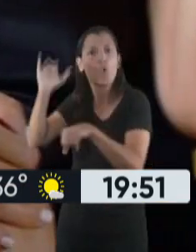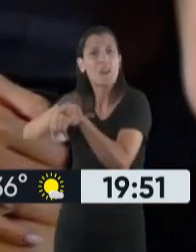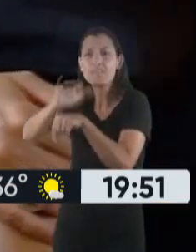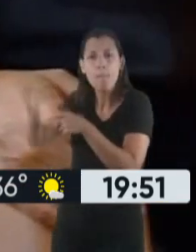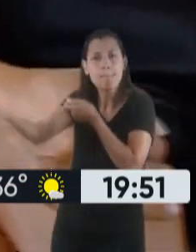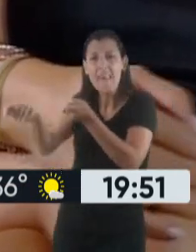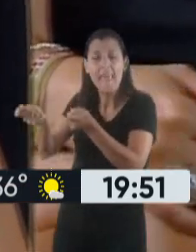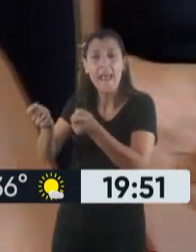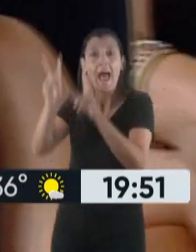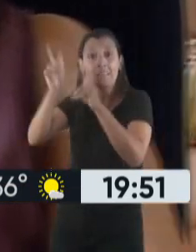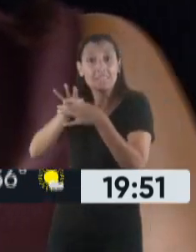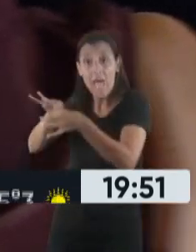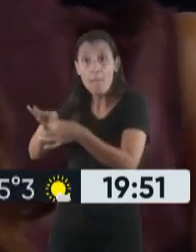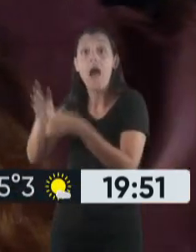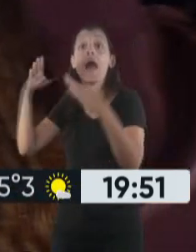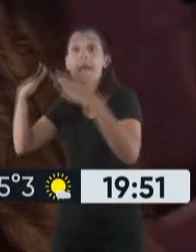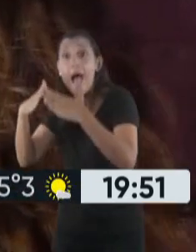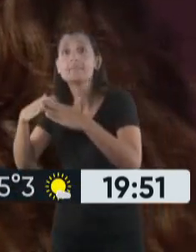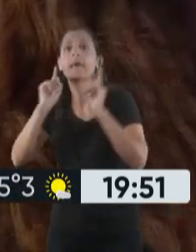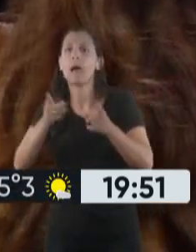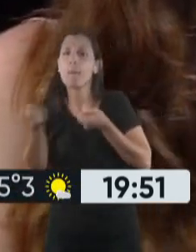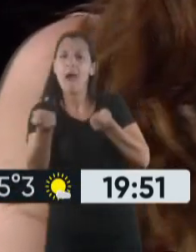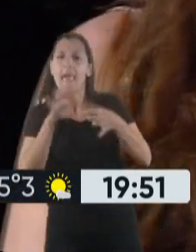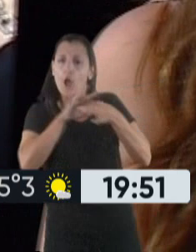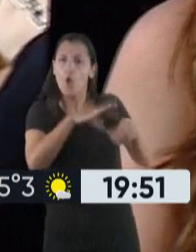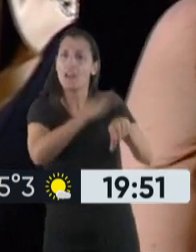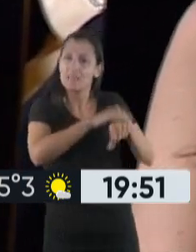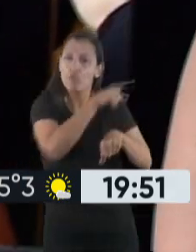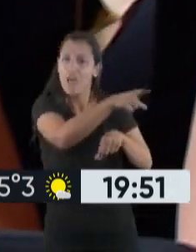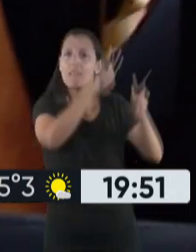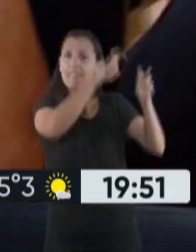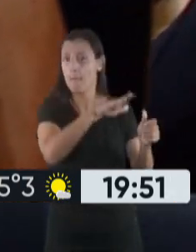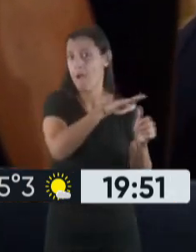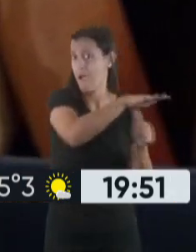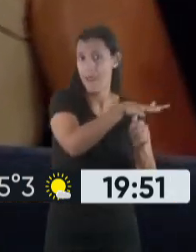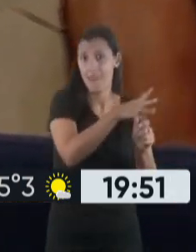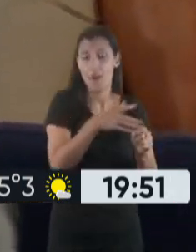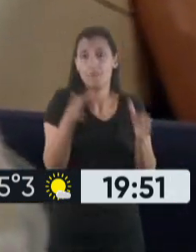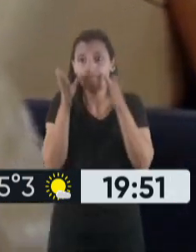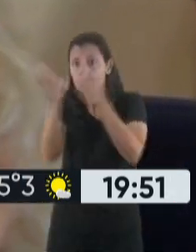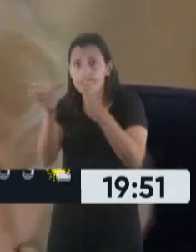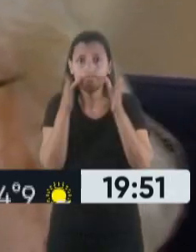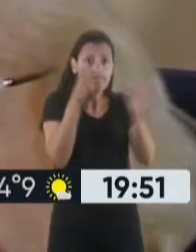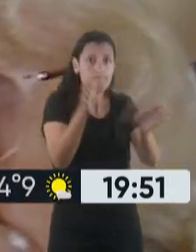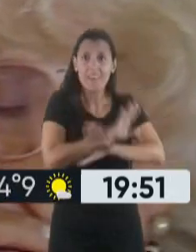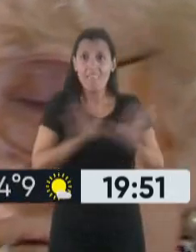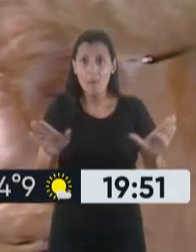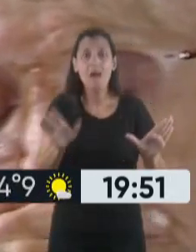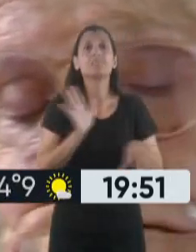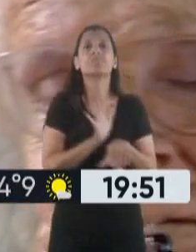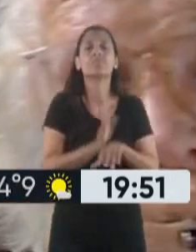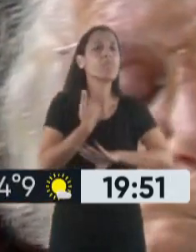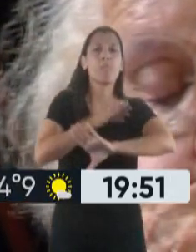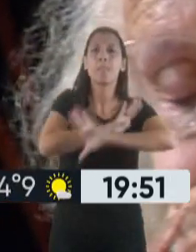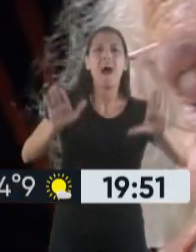Necesitaba alguien que solo piense en la vivienda de la gente. Necesitaba alguien que solo piense en terminar con los